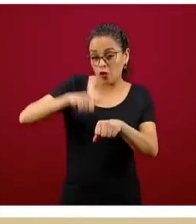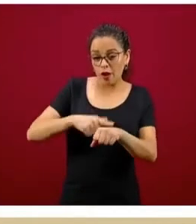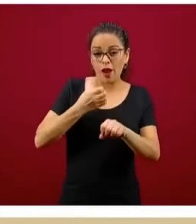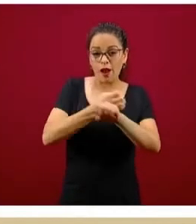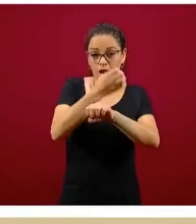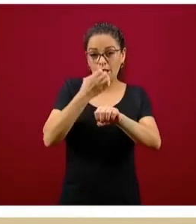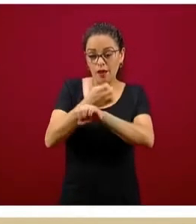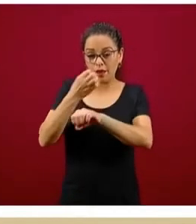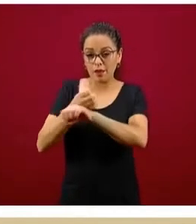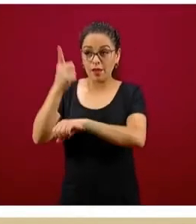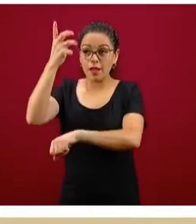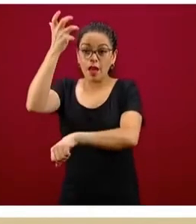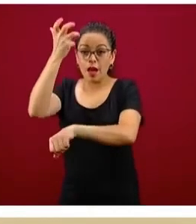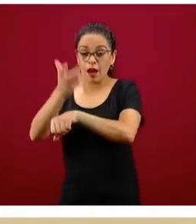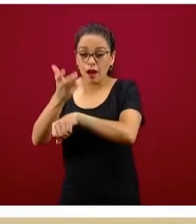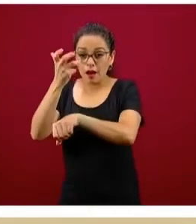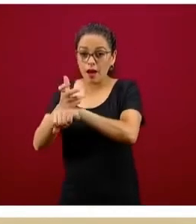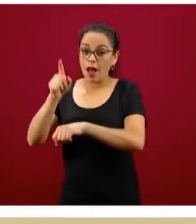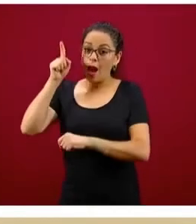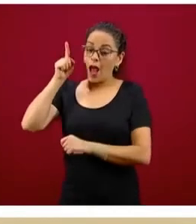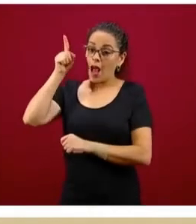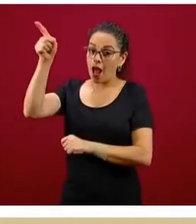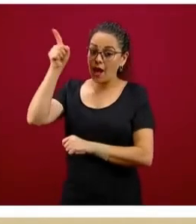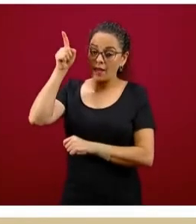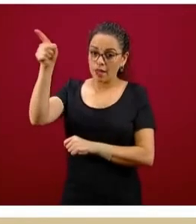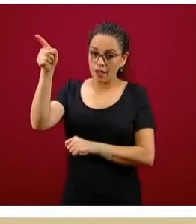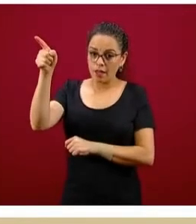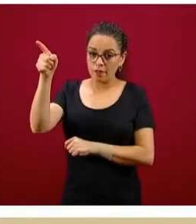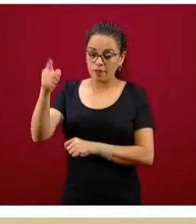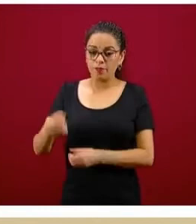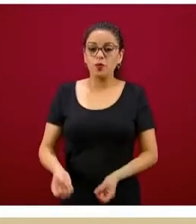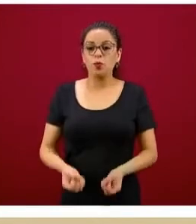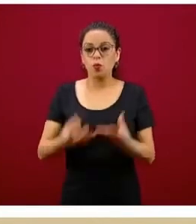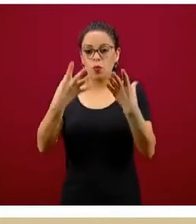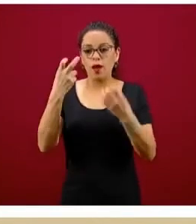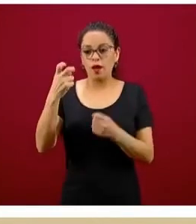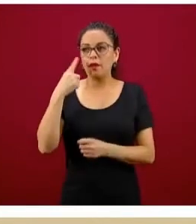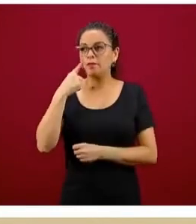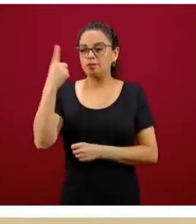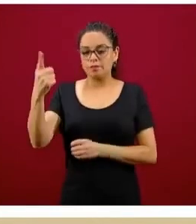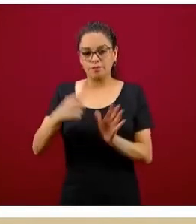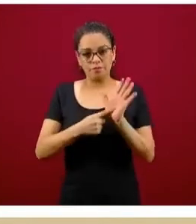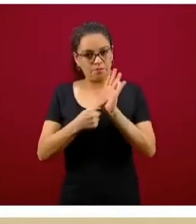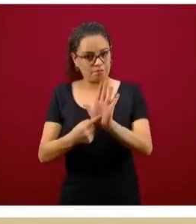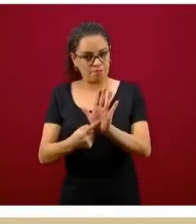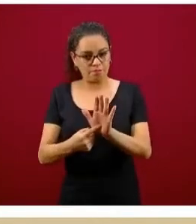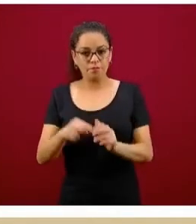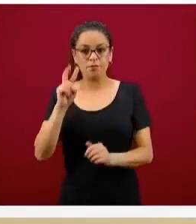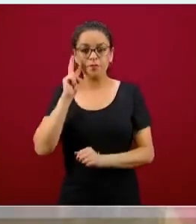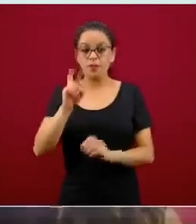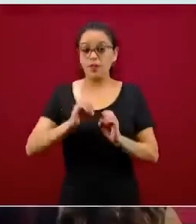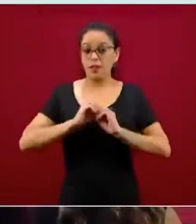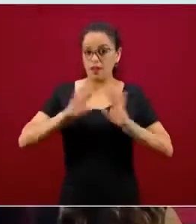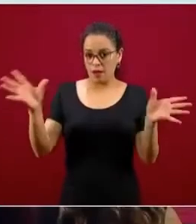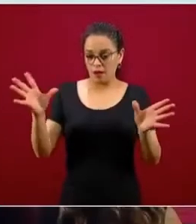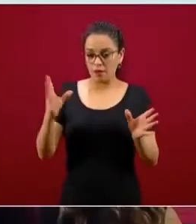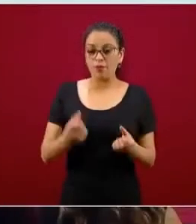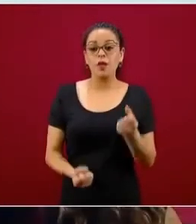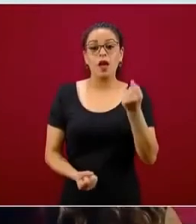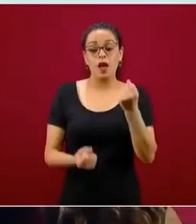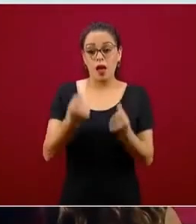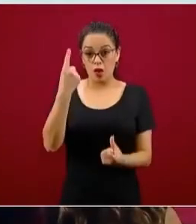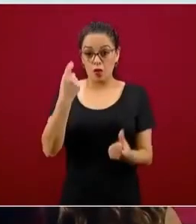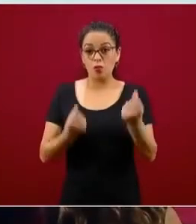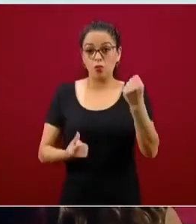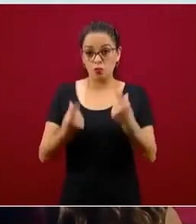los Estados Unidos de América, solo como referencia de la cantidad. Aquí dejamos en claro que es posible que en algunos casos